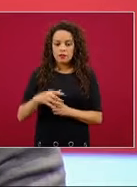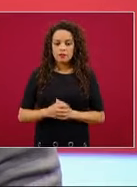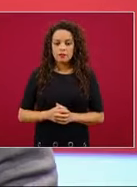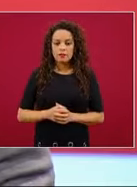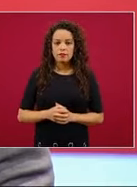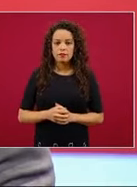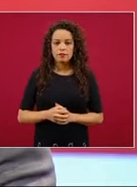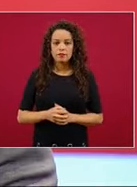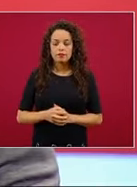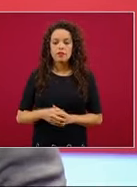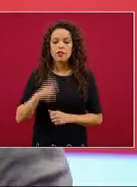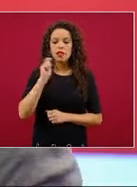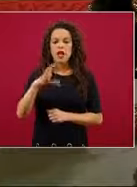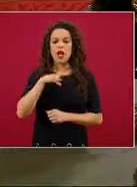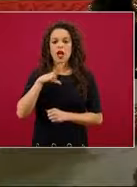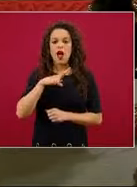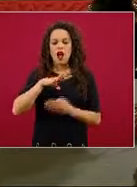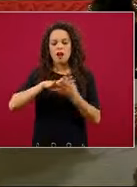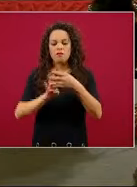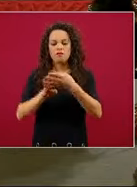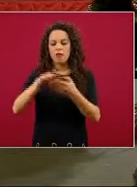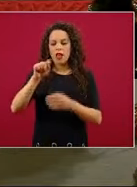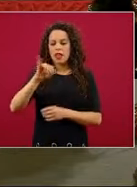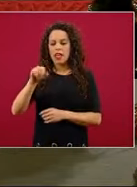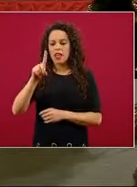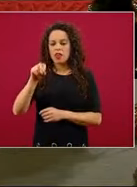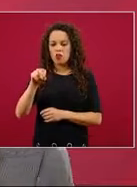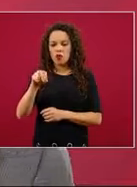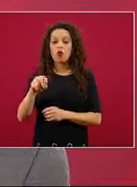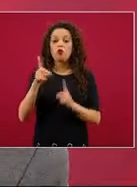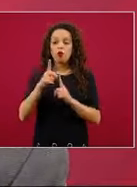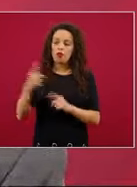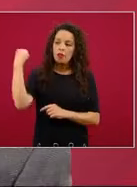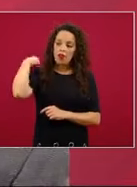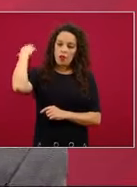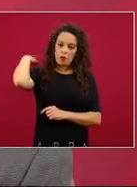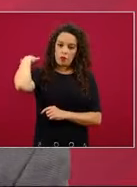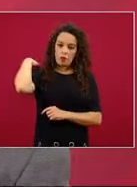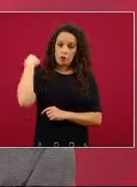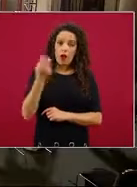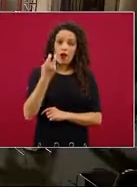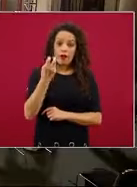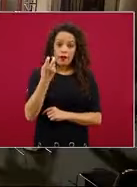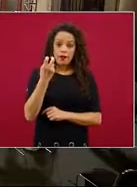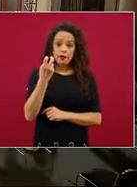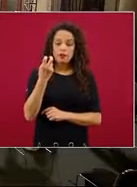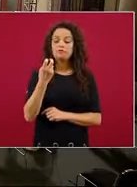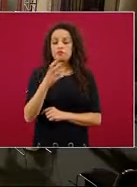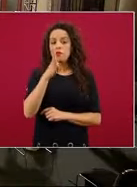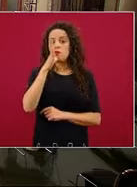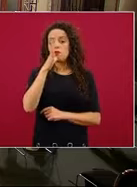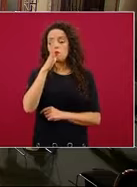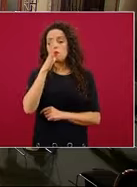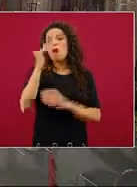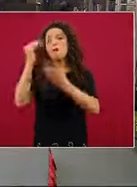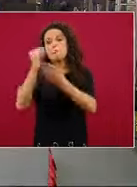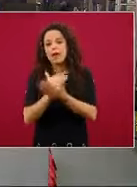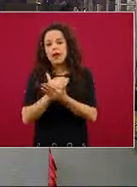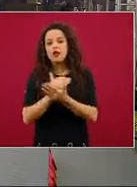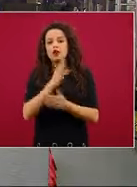desarrolla tejido fibroso en los pulmones. Desde luego, esto disminuye su capacidad de movilidad, la